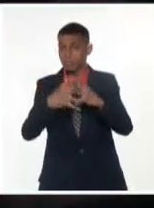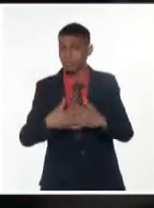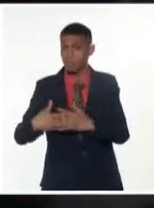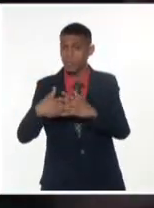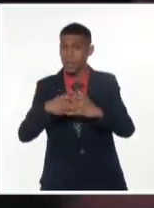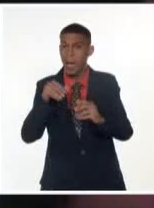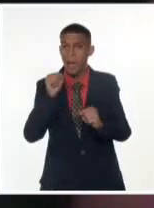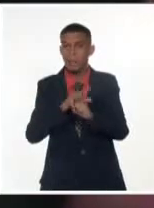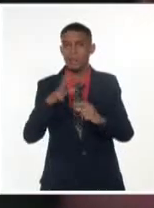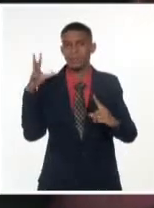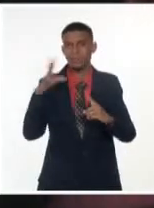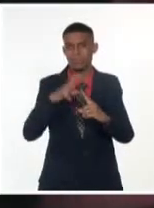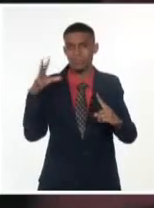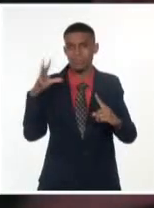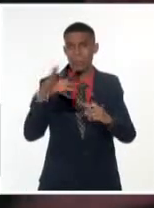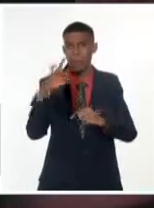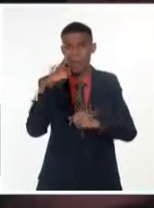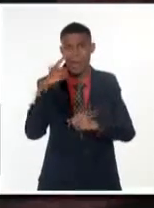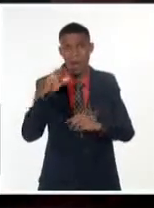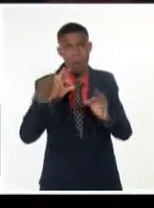cancelado. Lo que nos asombra es